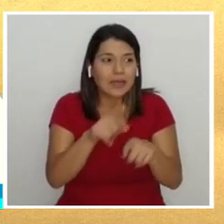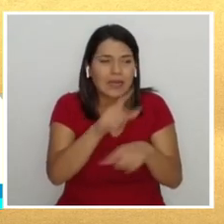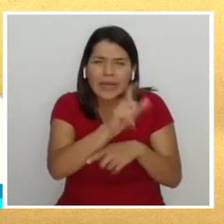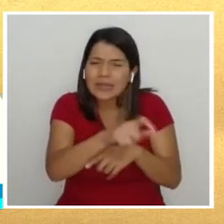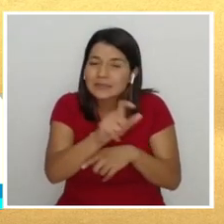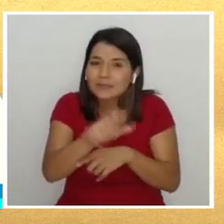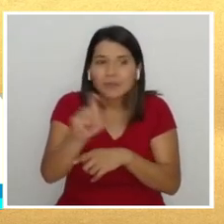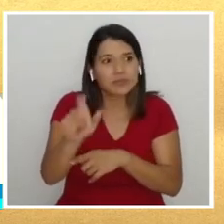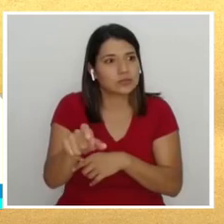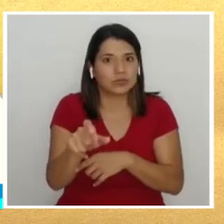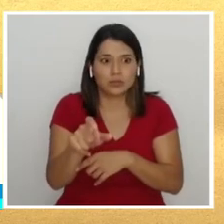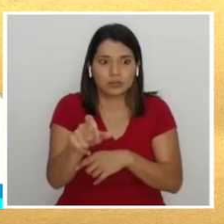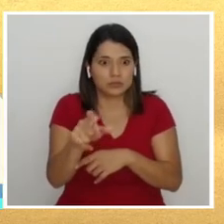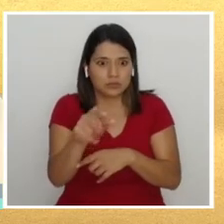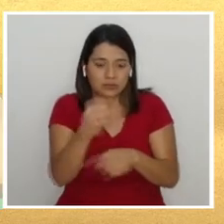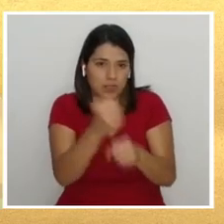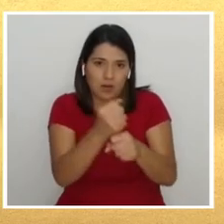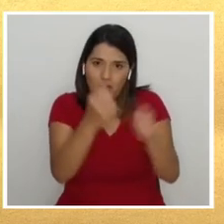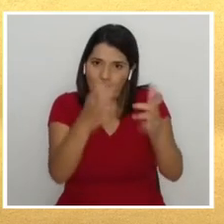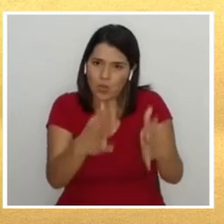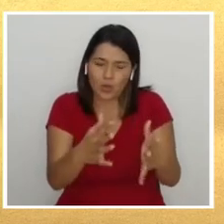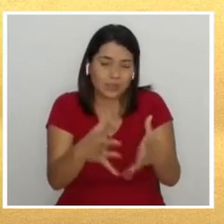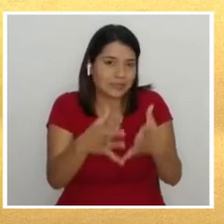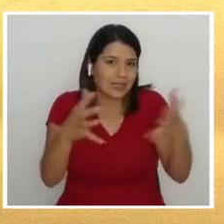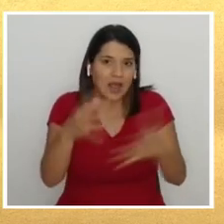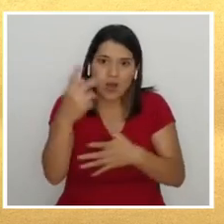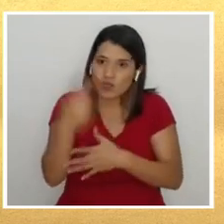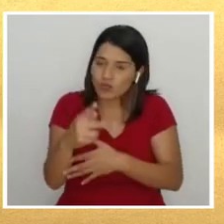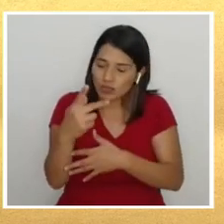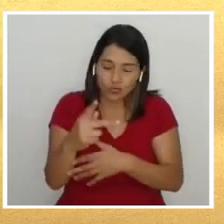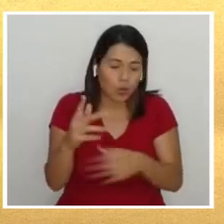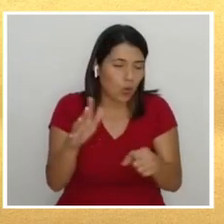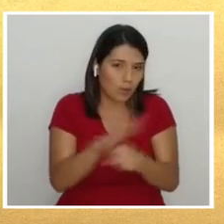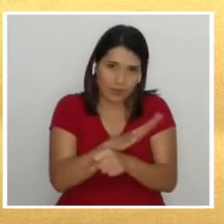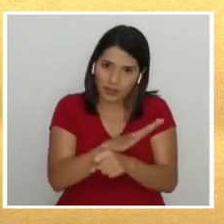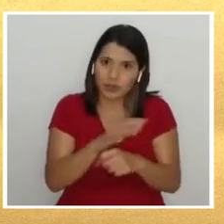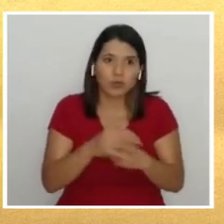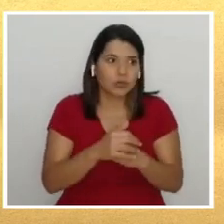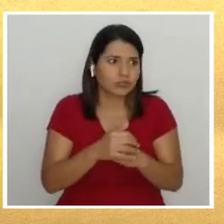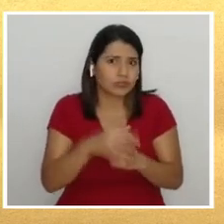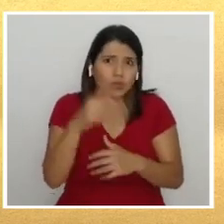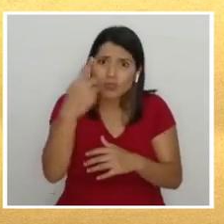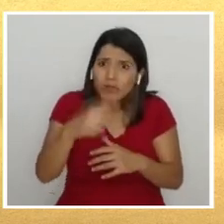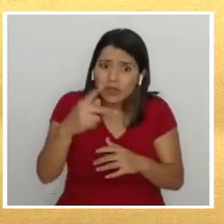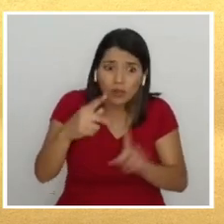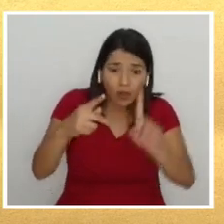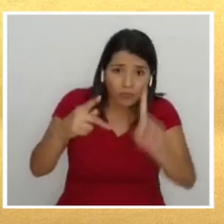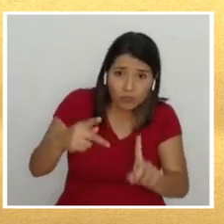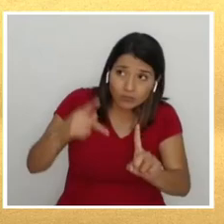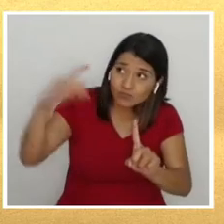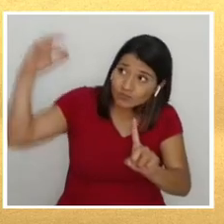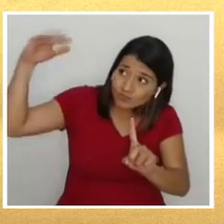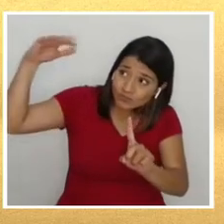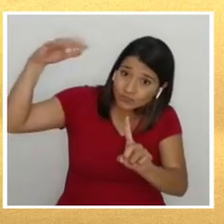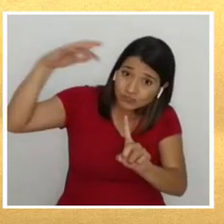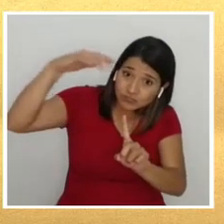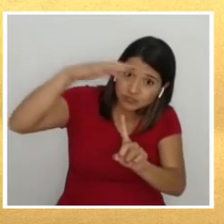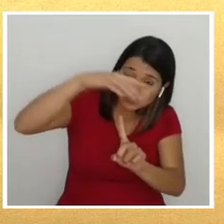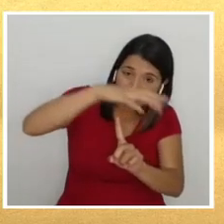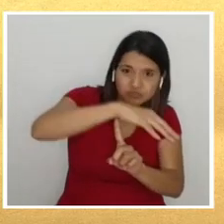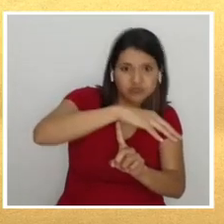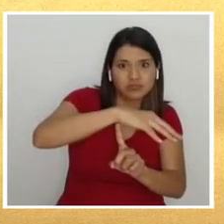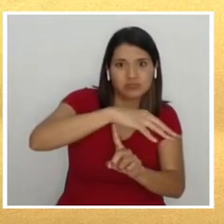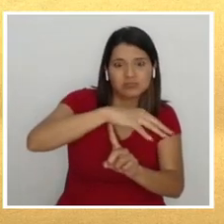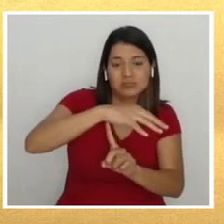completo, digámoslo claramente, un riesgo de ser sepultados junto con ese bus si hubiera caído